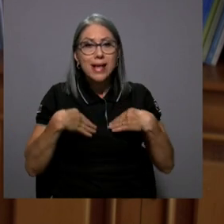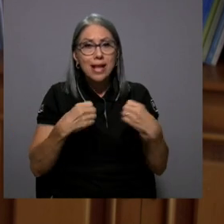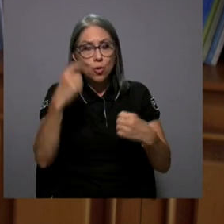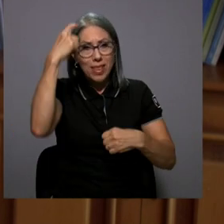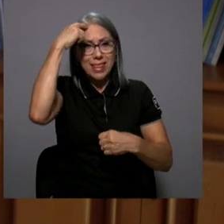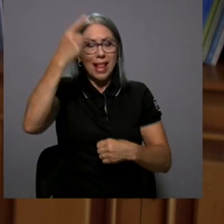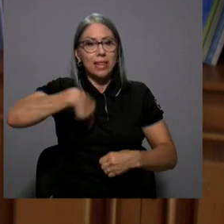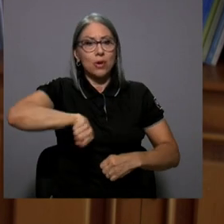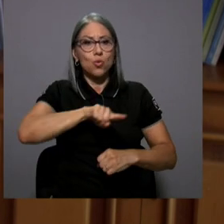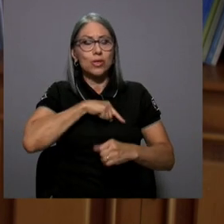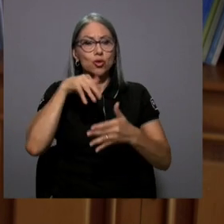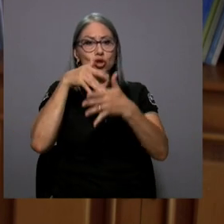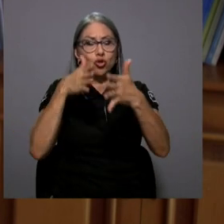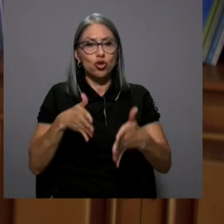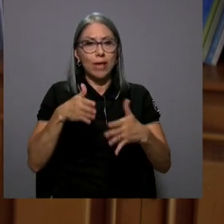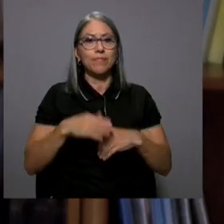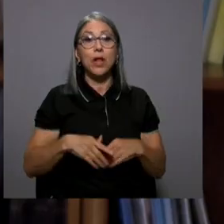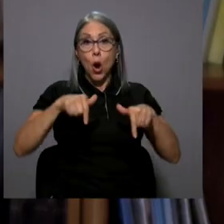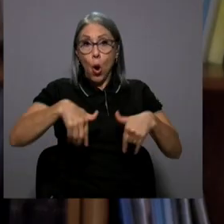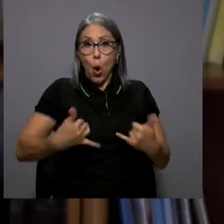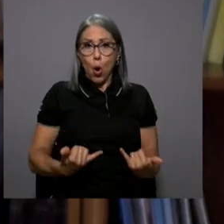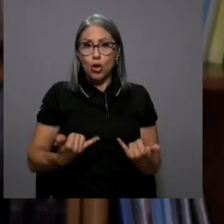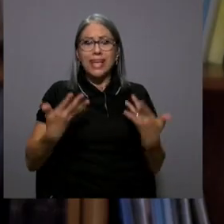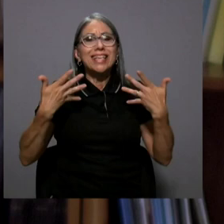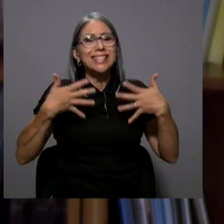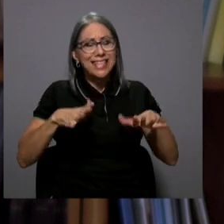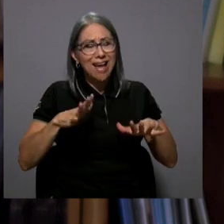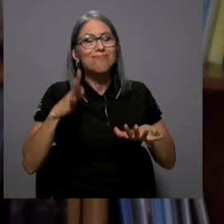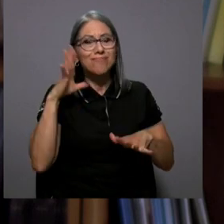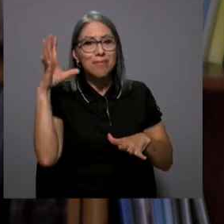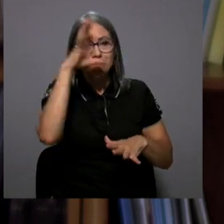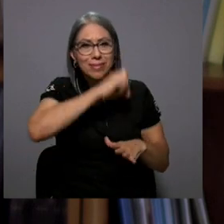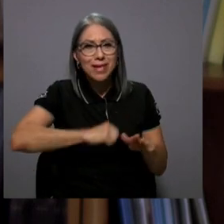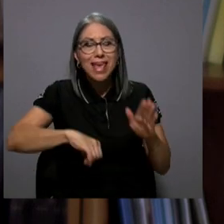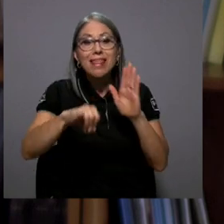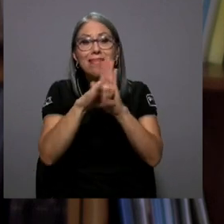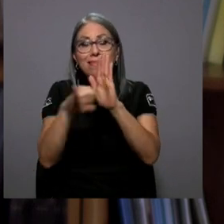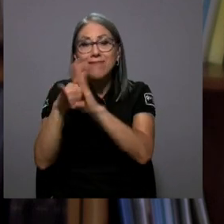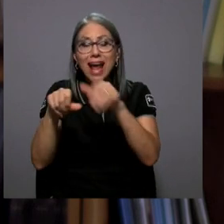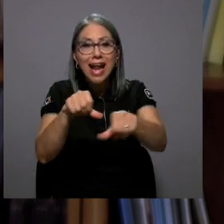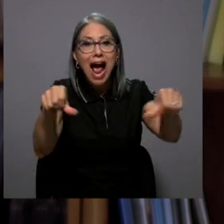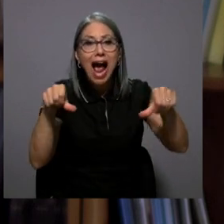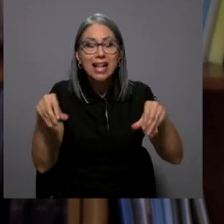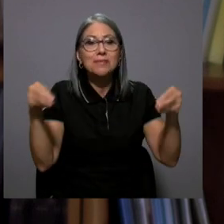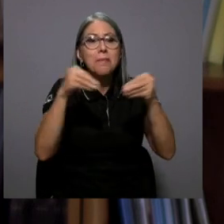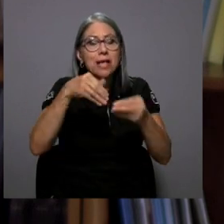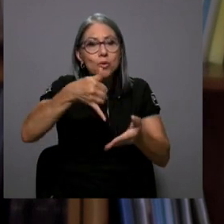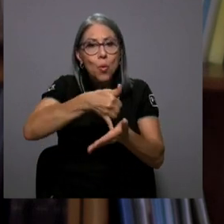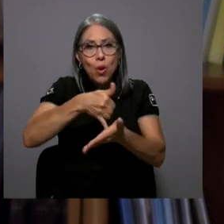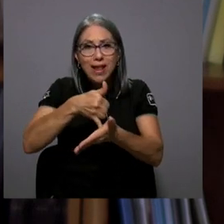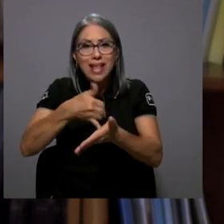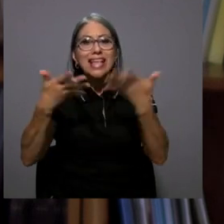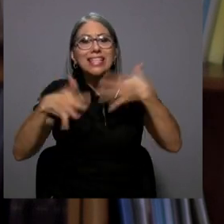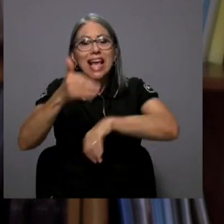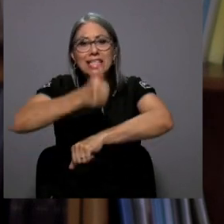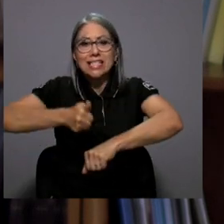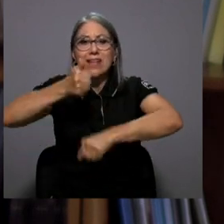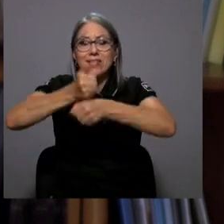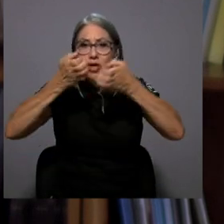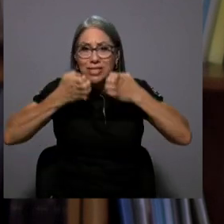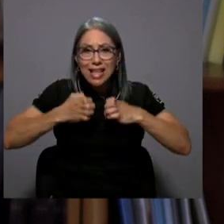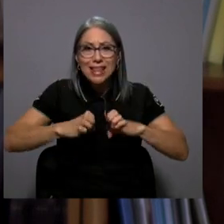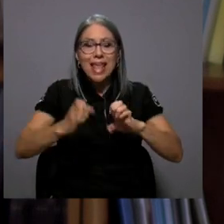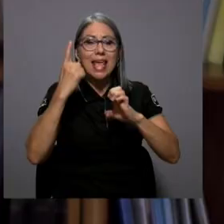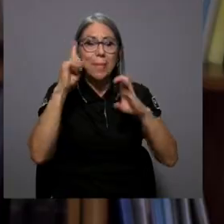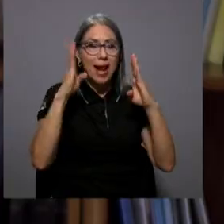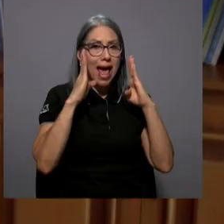de nuestra comunidad estudiantil. Hoy ya hemos podido identificar las áreas de mayor vulnerabilidad y se definió una